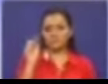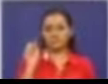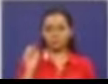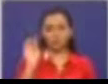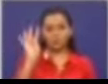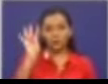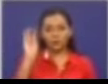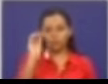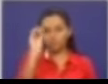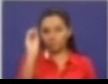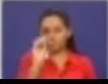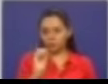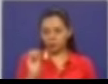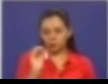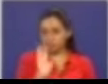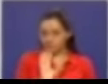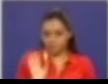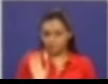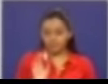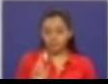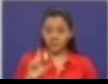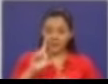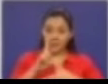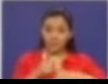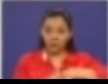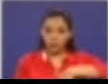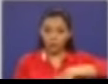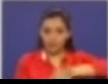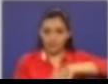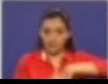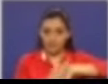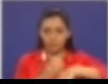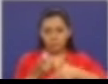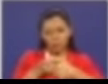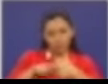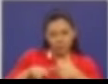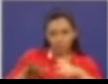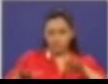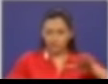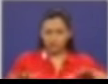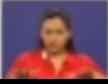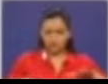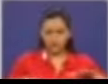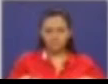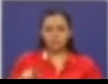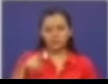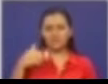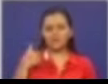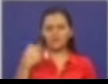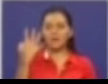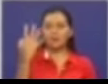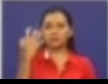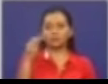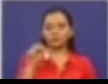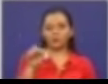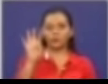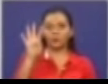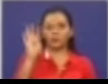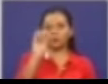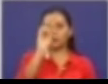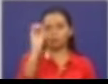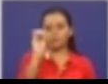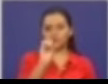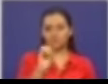14.4%. El promedio de América Latina es 15%. Todavía estamos por debajo del promedio de América